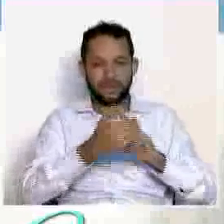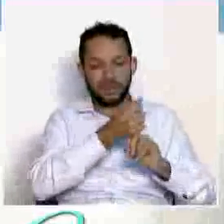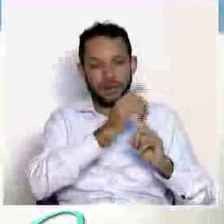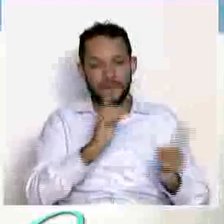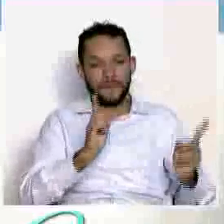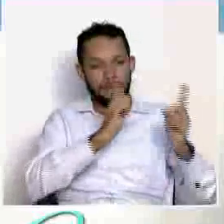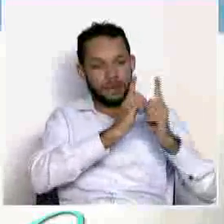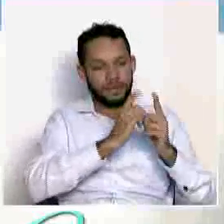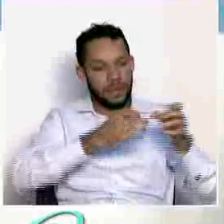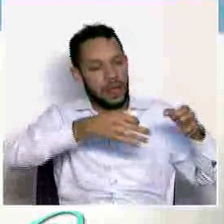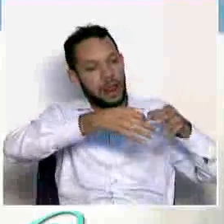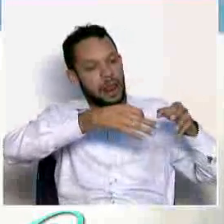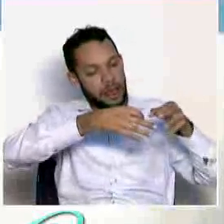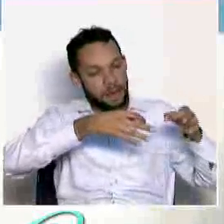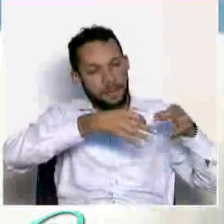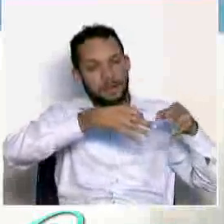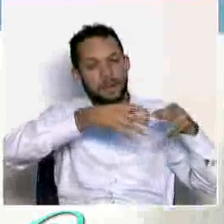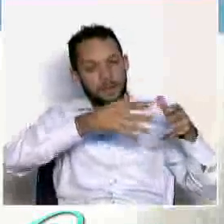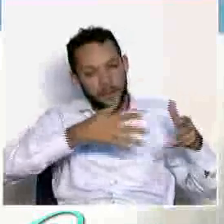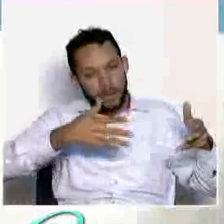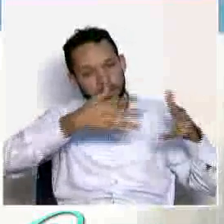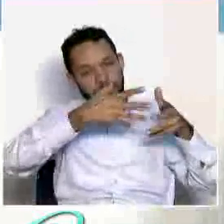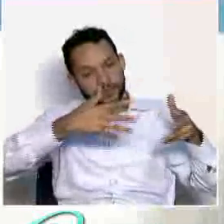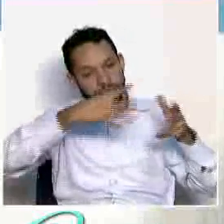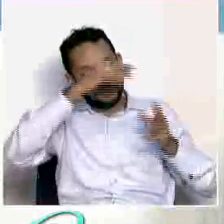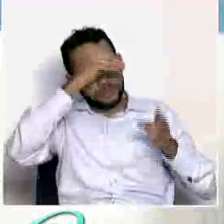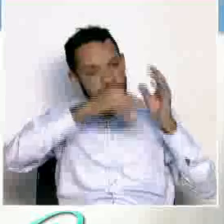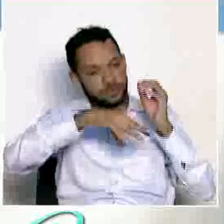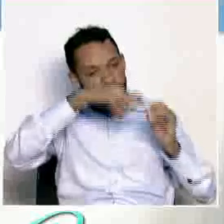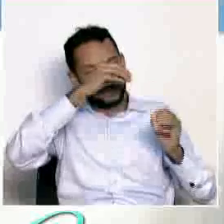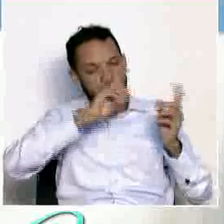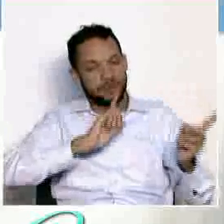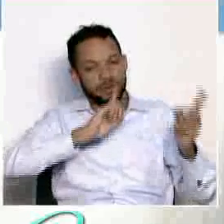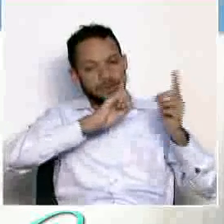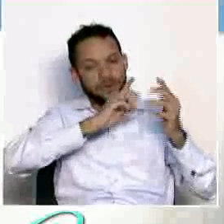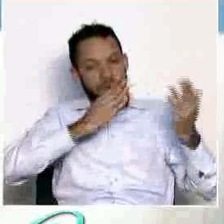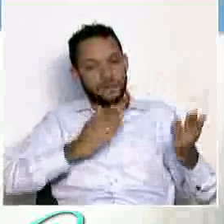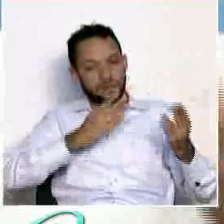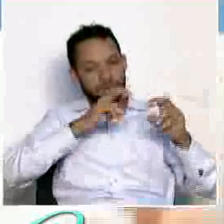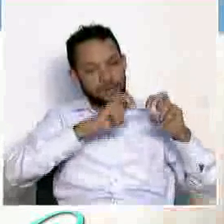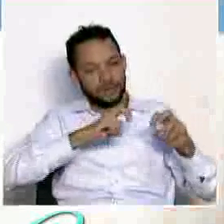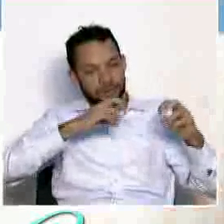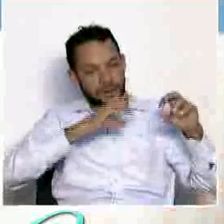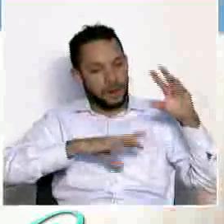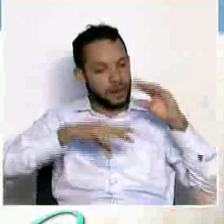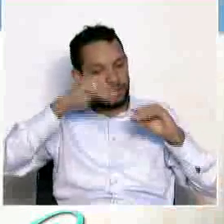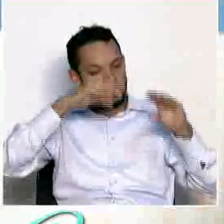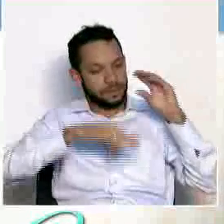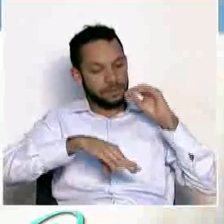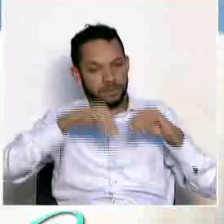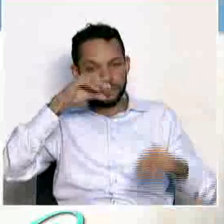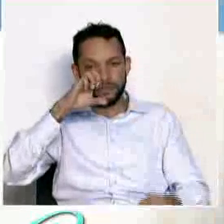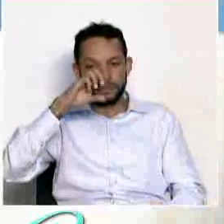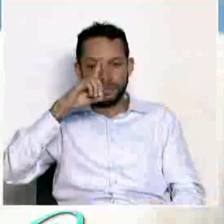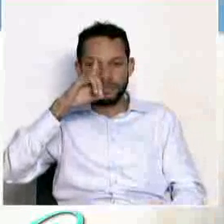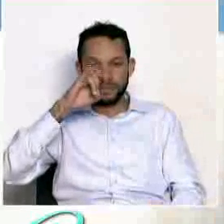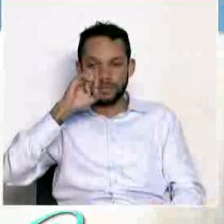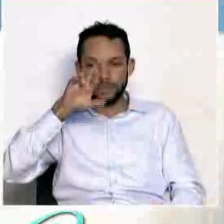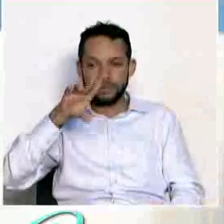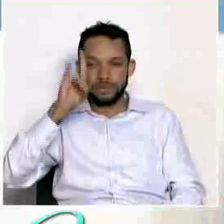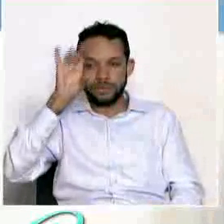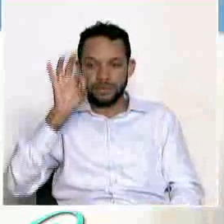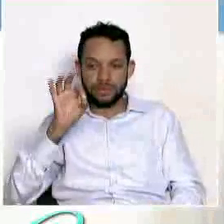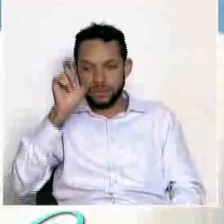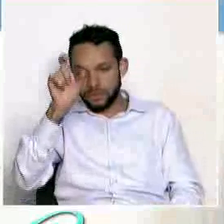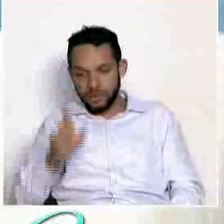de la personalidad, del sujeto al cual se está enfrentando el terapeuta, en este caso el doctor Eduardo Navarro